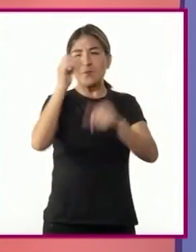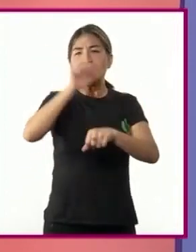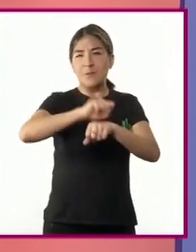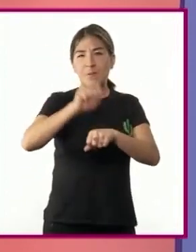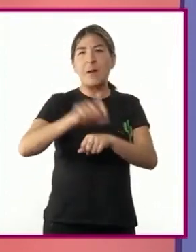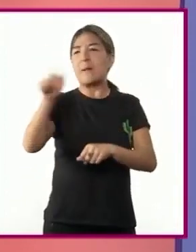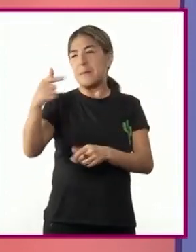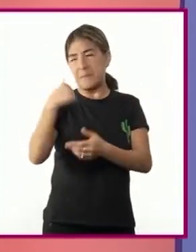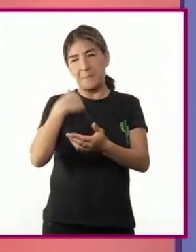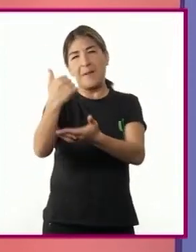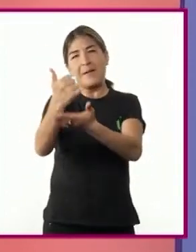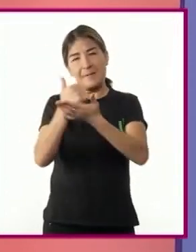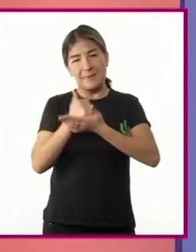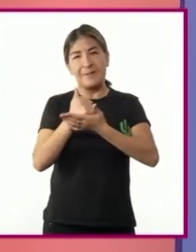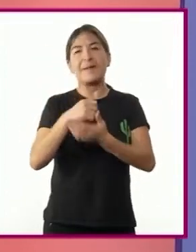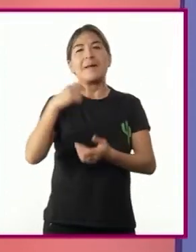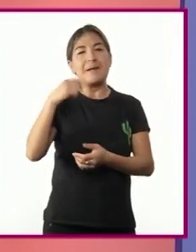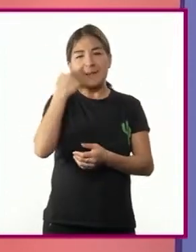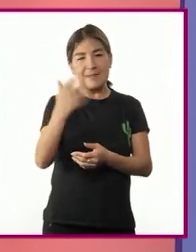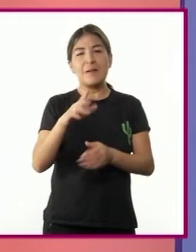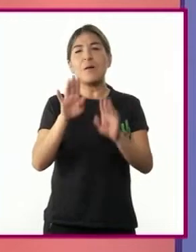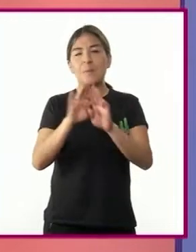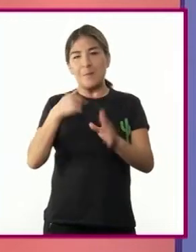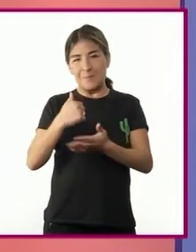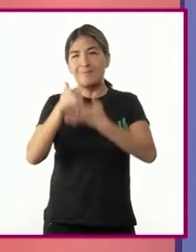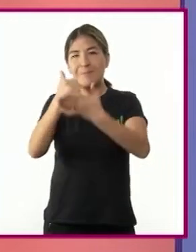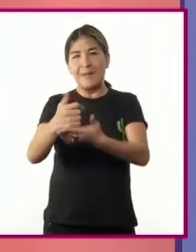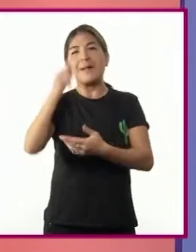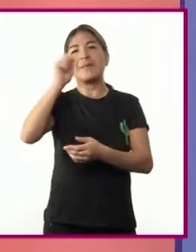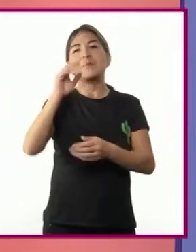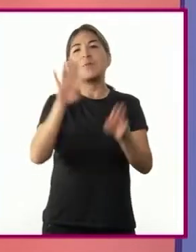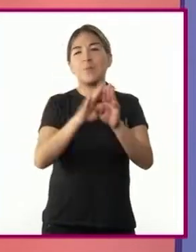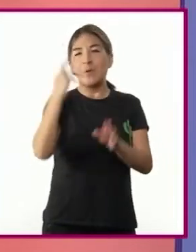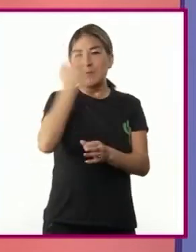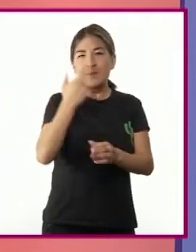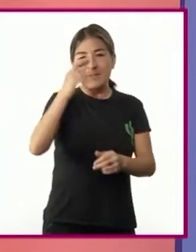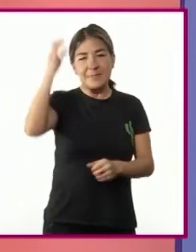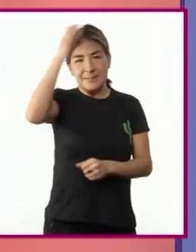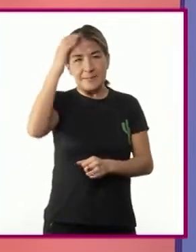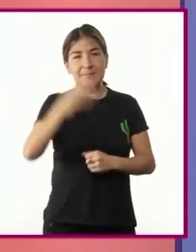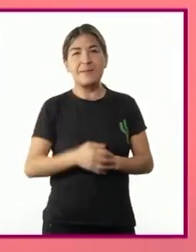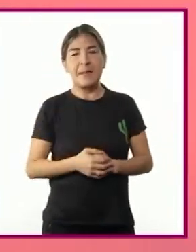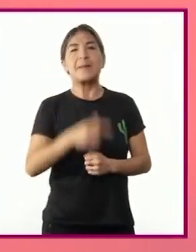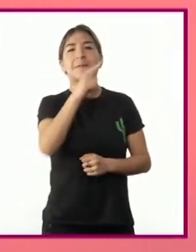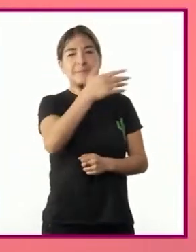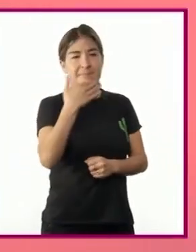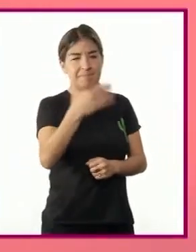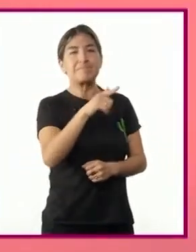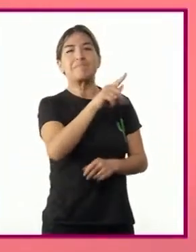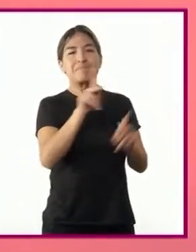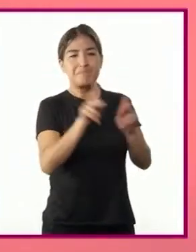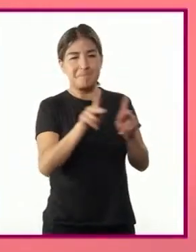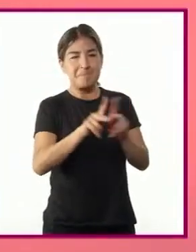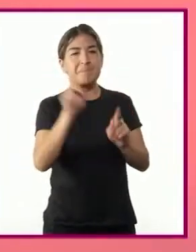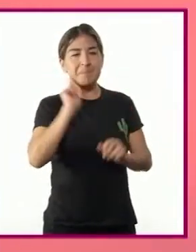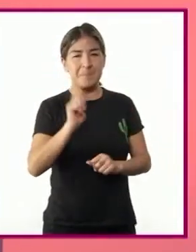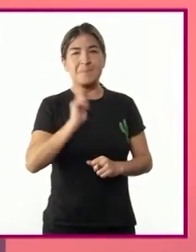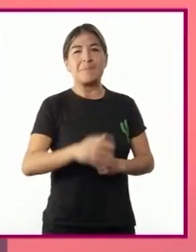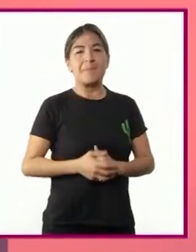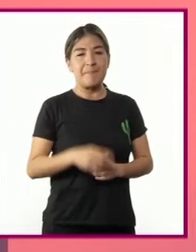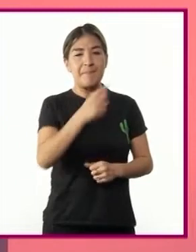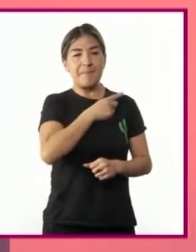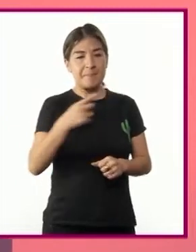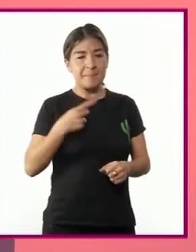para revisar su informe de experimento científico. Muy bien por tu prima. Es